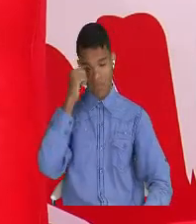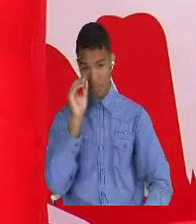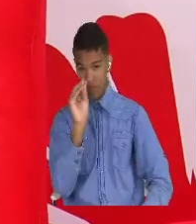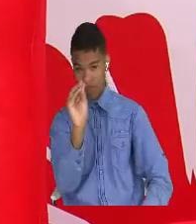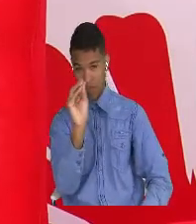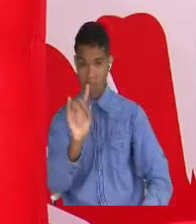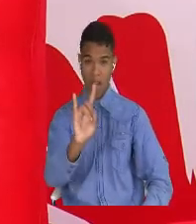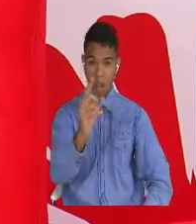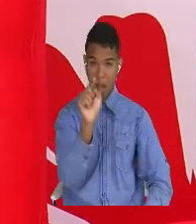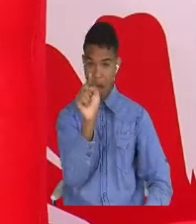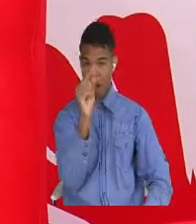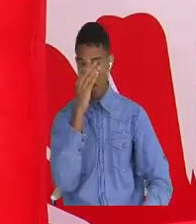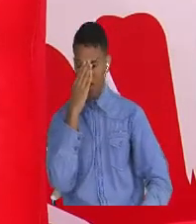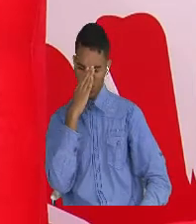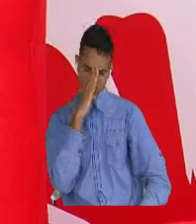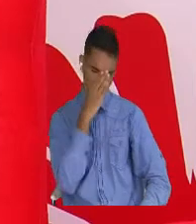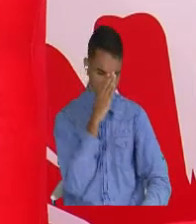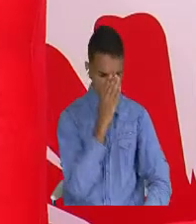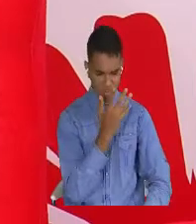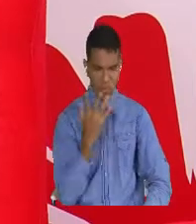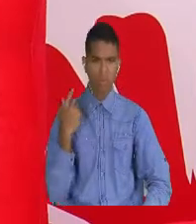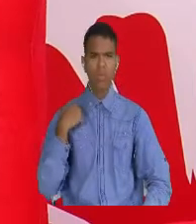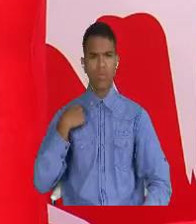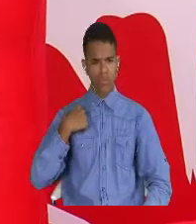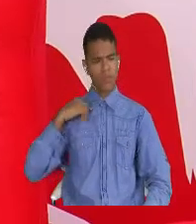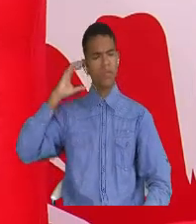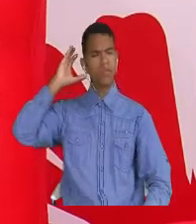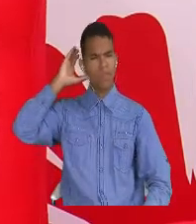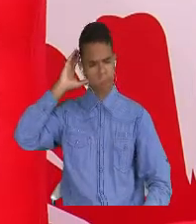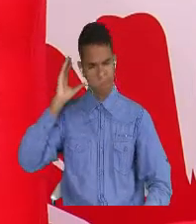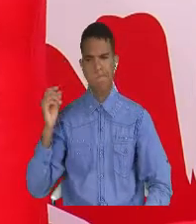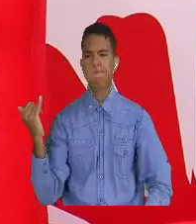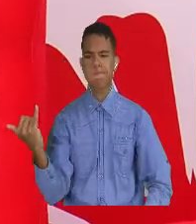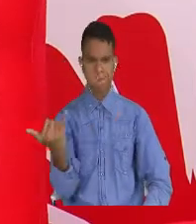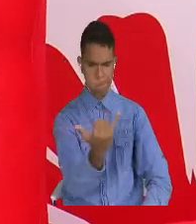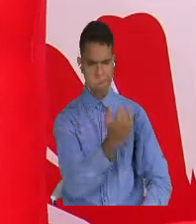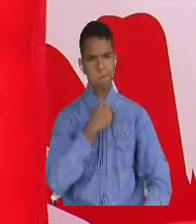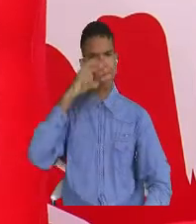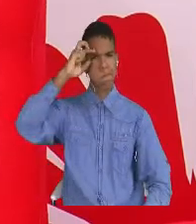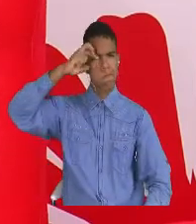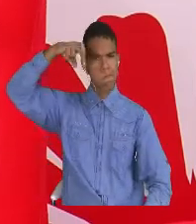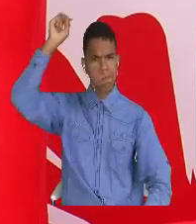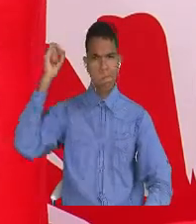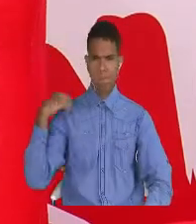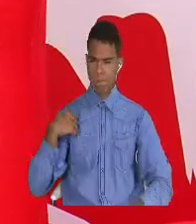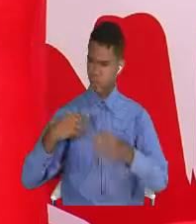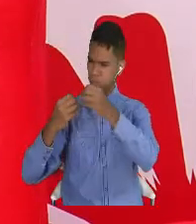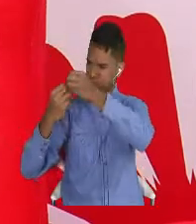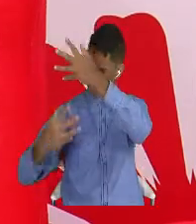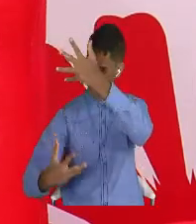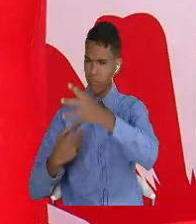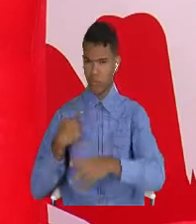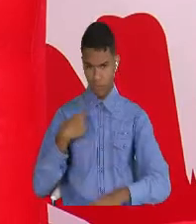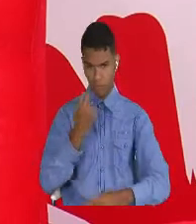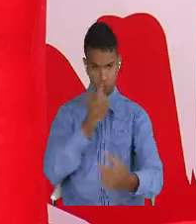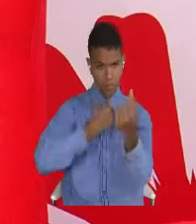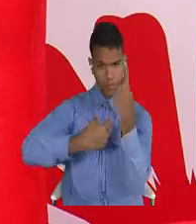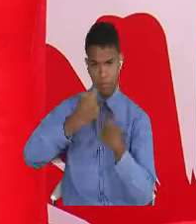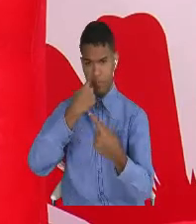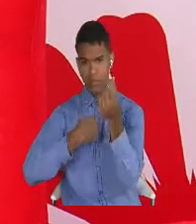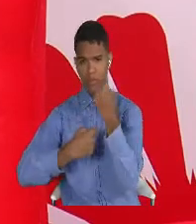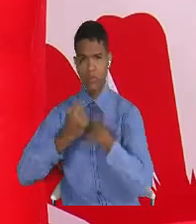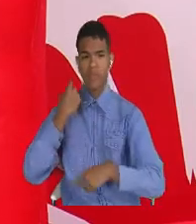interrogante, nosotros tenemos acá un ramillete de profesionales que siempre van a estar ahí disponibles para responderle sus preguntas. Pueden escribirnos a nuestra red